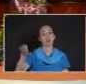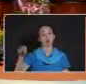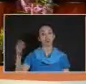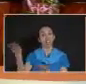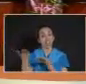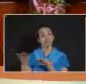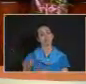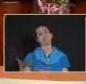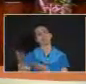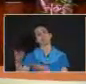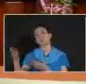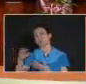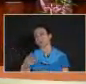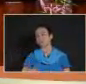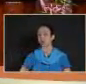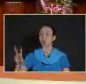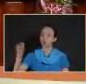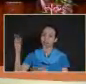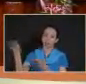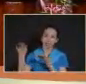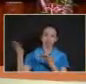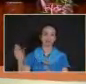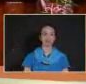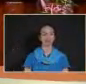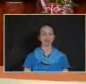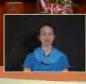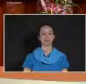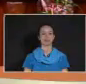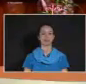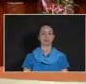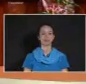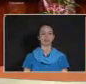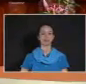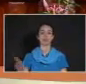traen. ¿Dónde está el shofar?